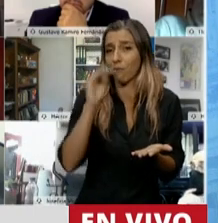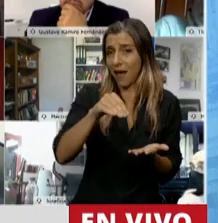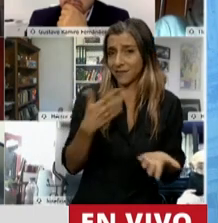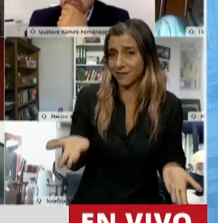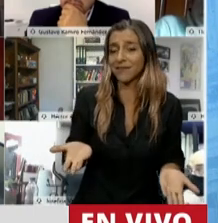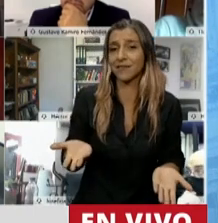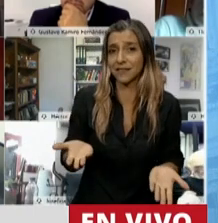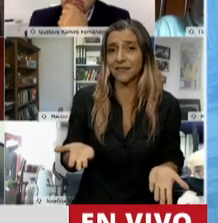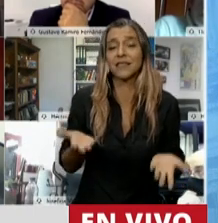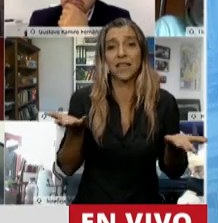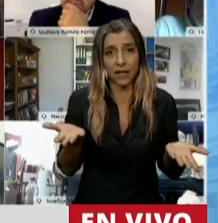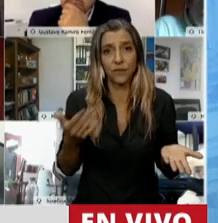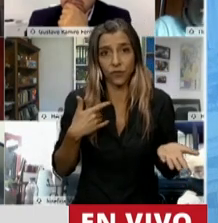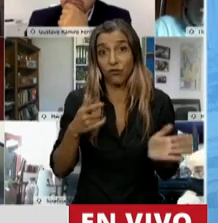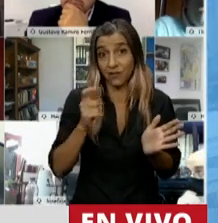me parece que es...